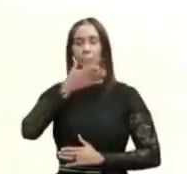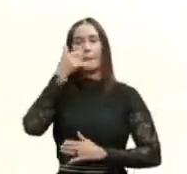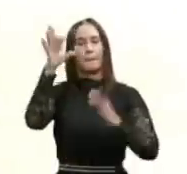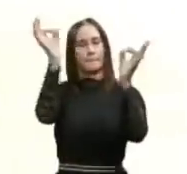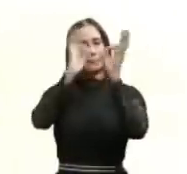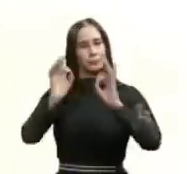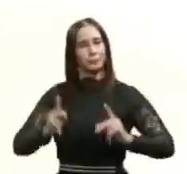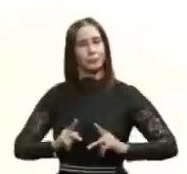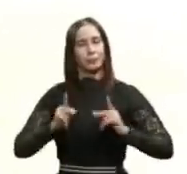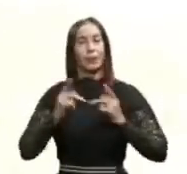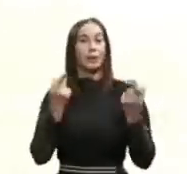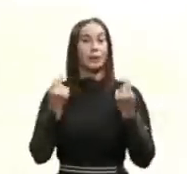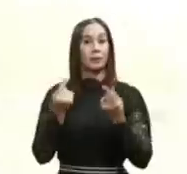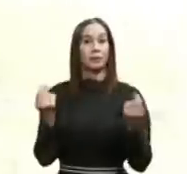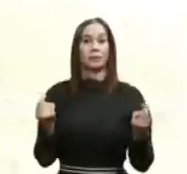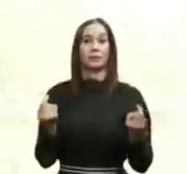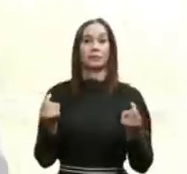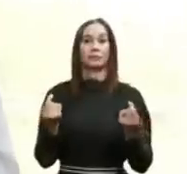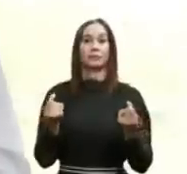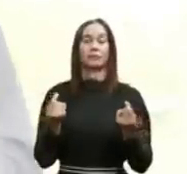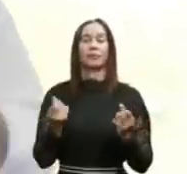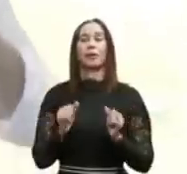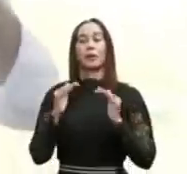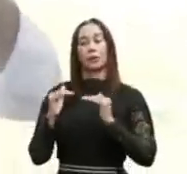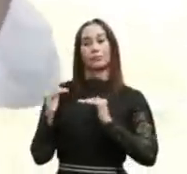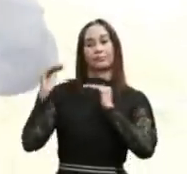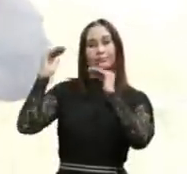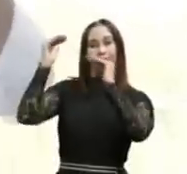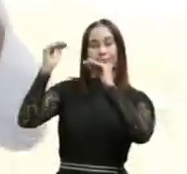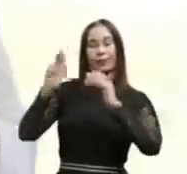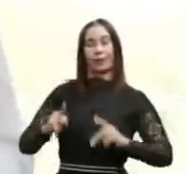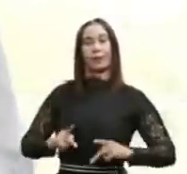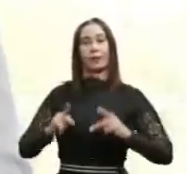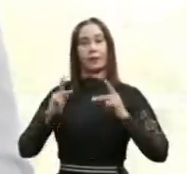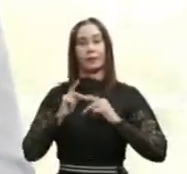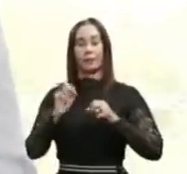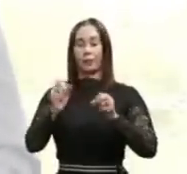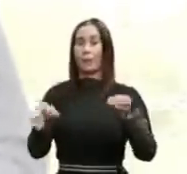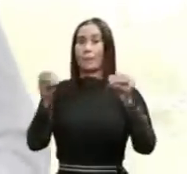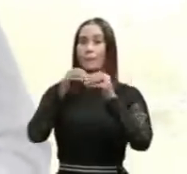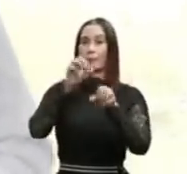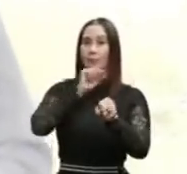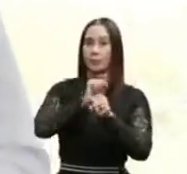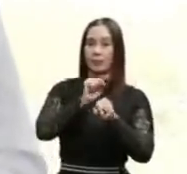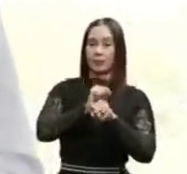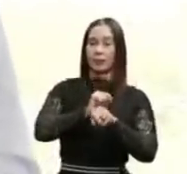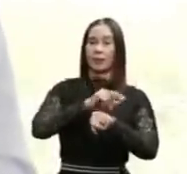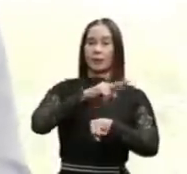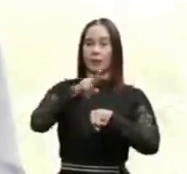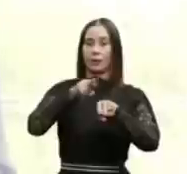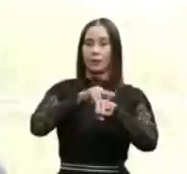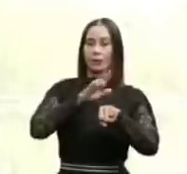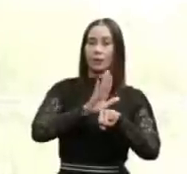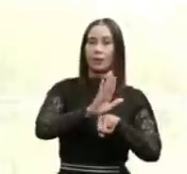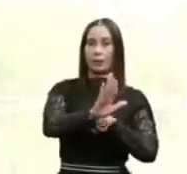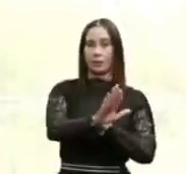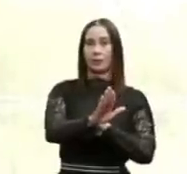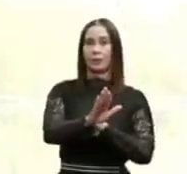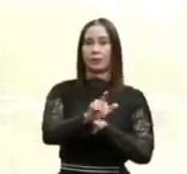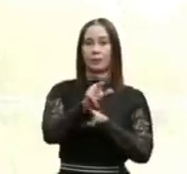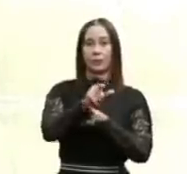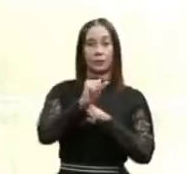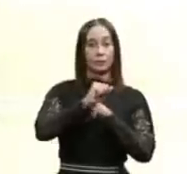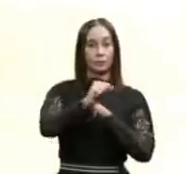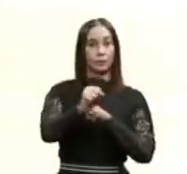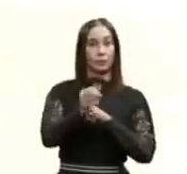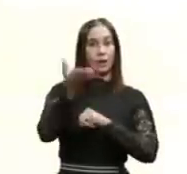de vida tenemos que elevar el nivel de vida y el per cápita de esta región, que es de los más bajos del